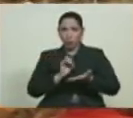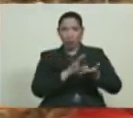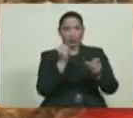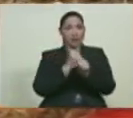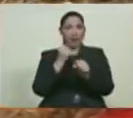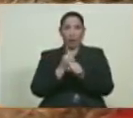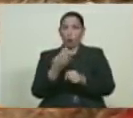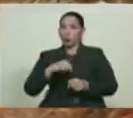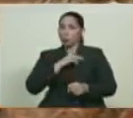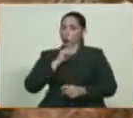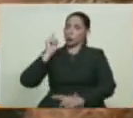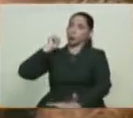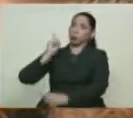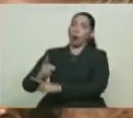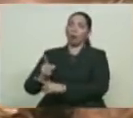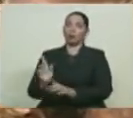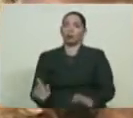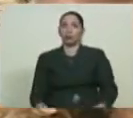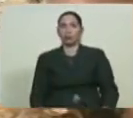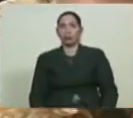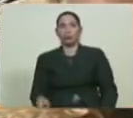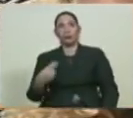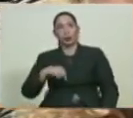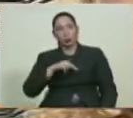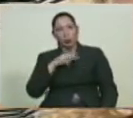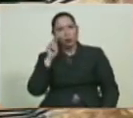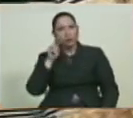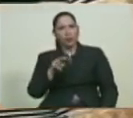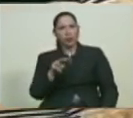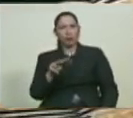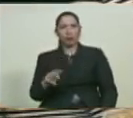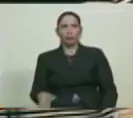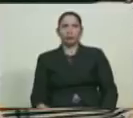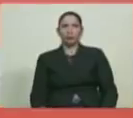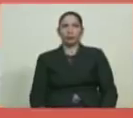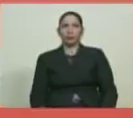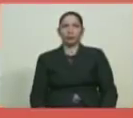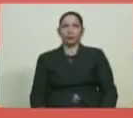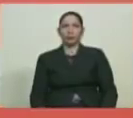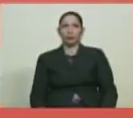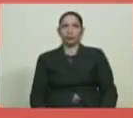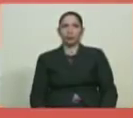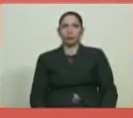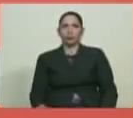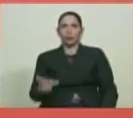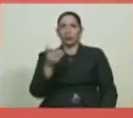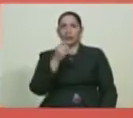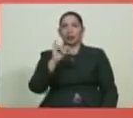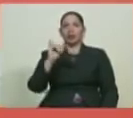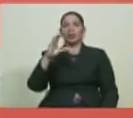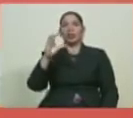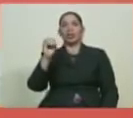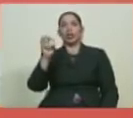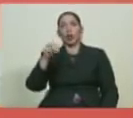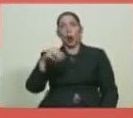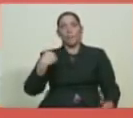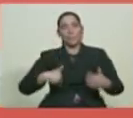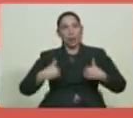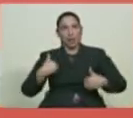la justicia venezolana. Pero hemos notado lo contrario. Ejemplo, DICOM. El miércoles pasado